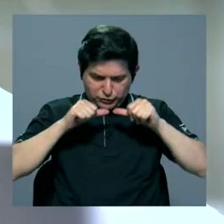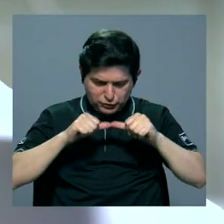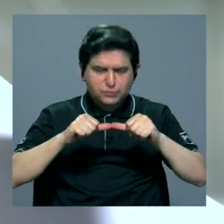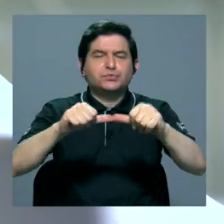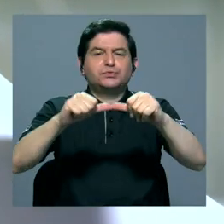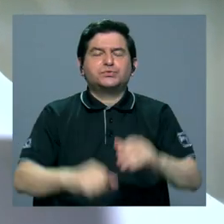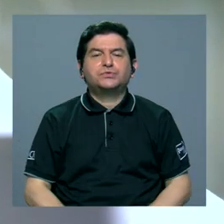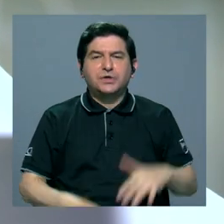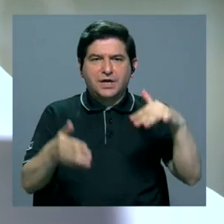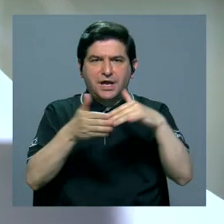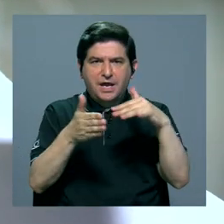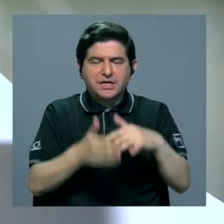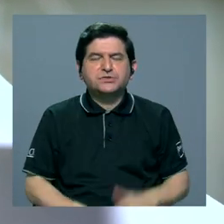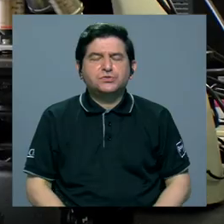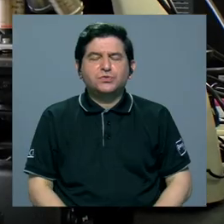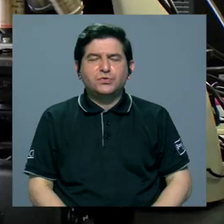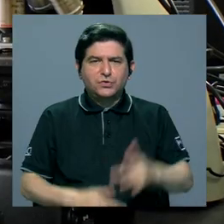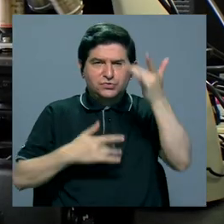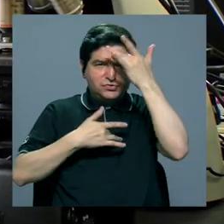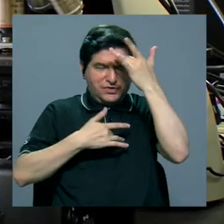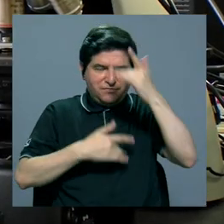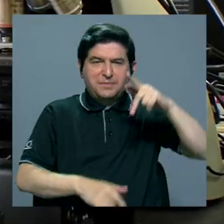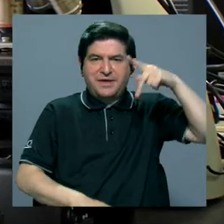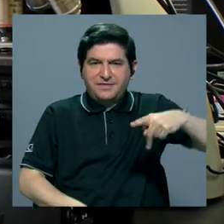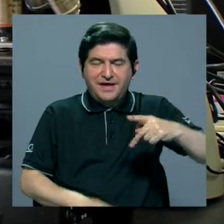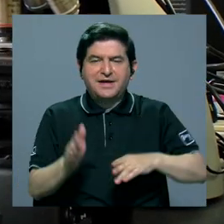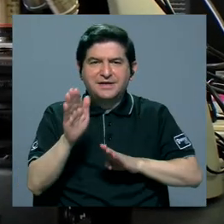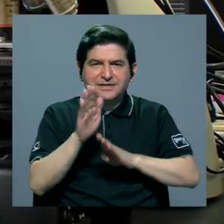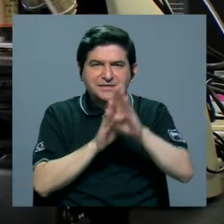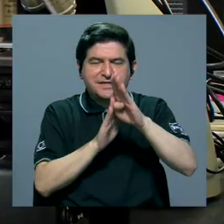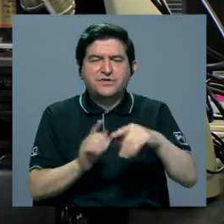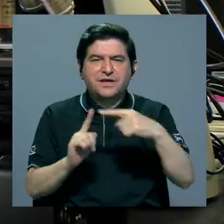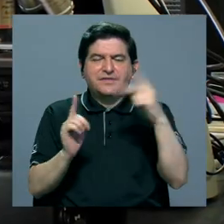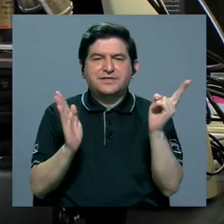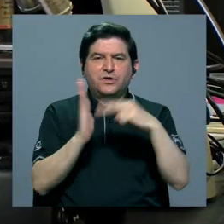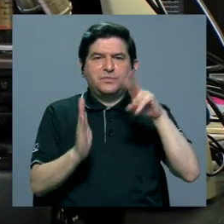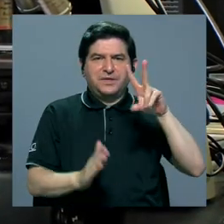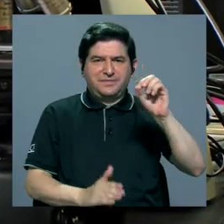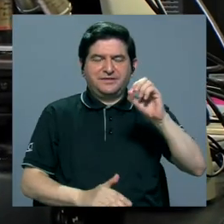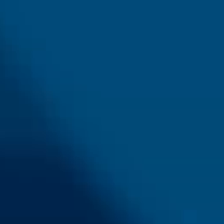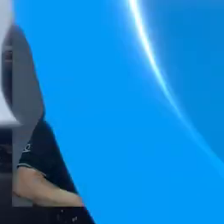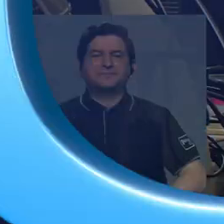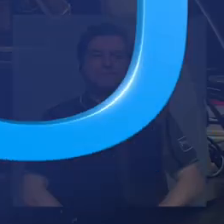vigentes. El estudio sobre Parkinson se desarrolla desde el 2020.